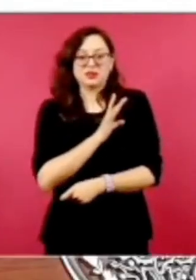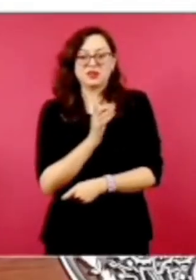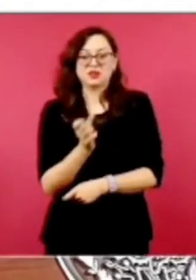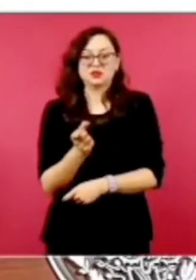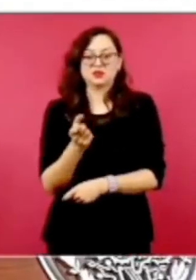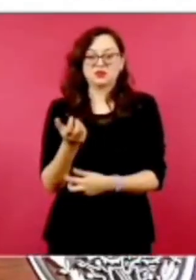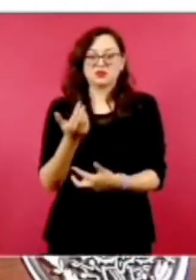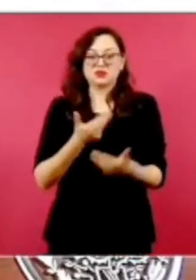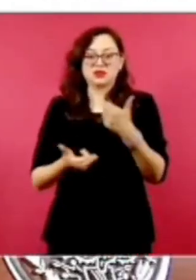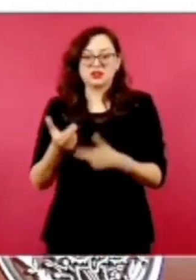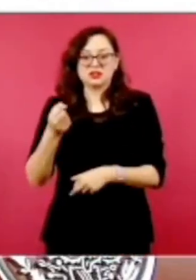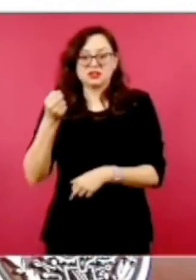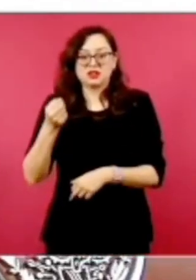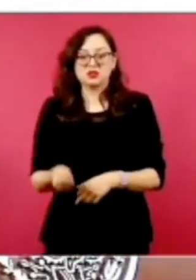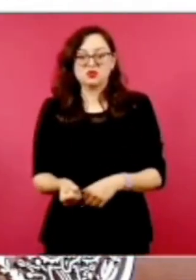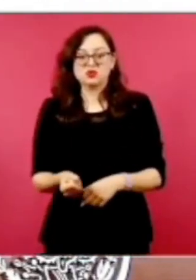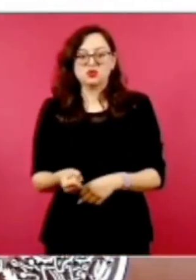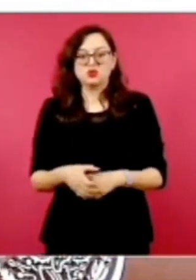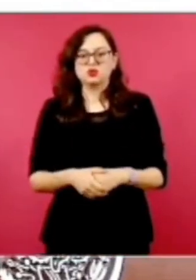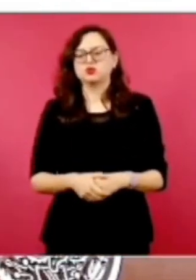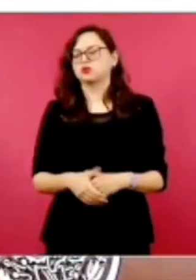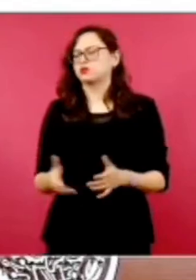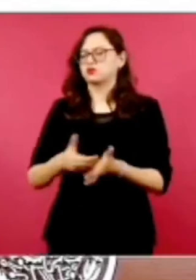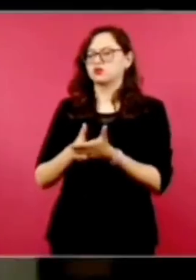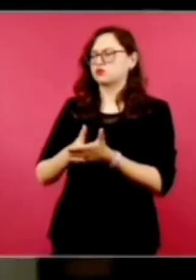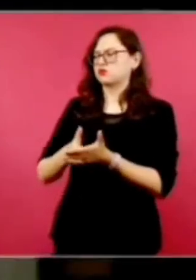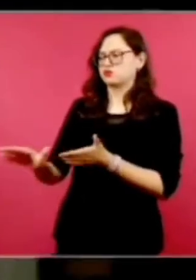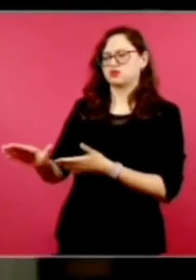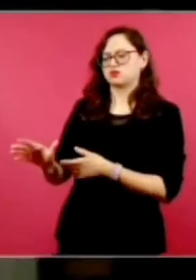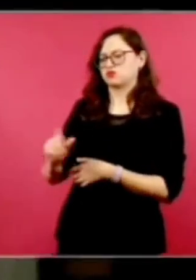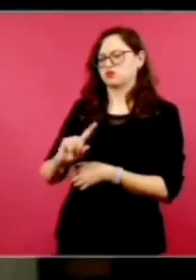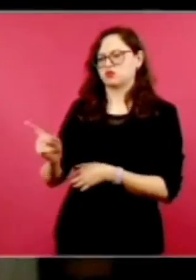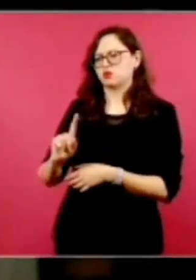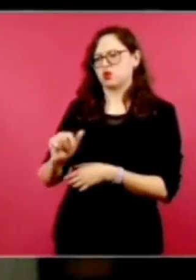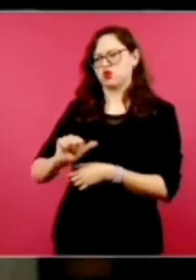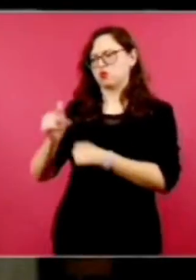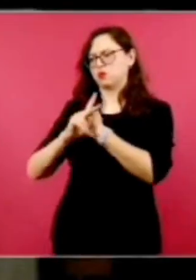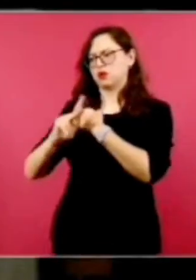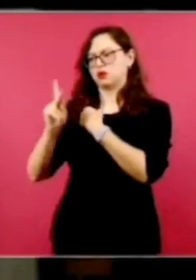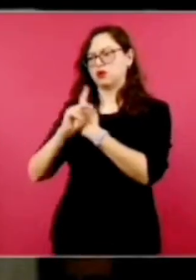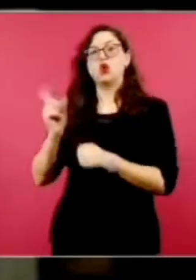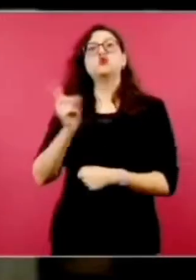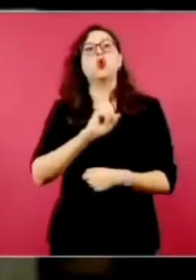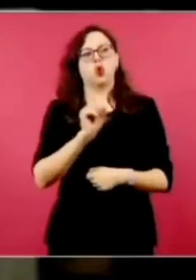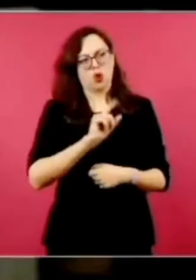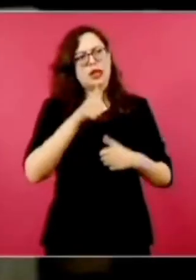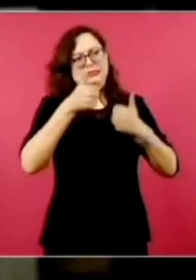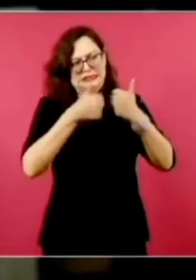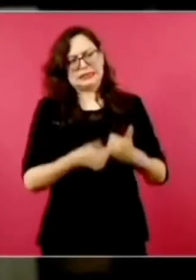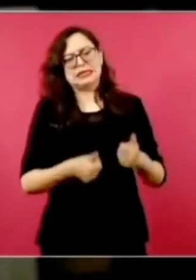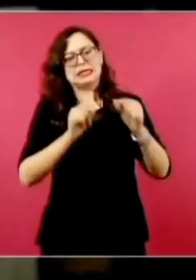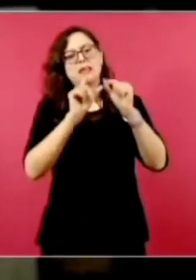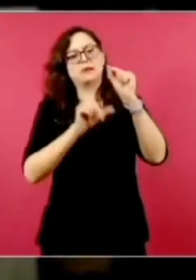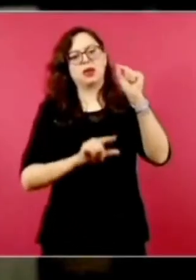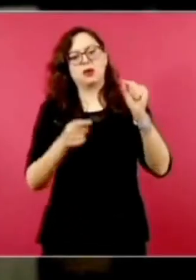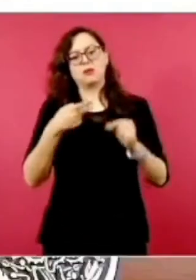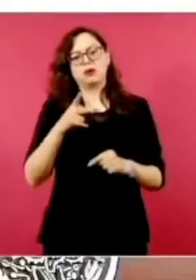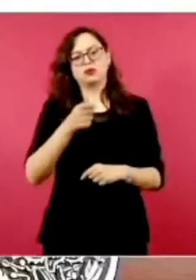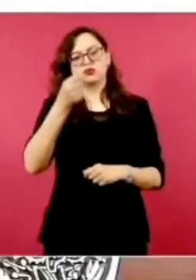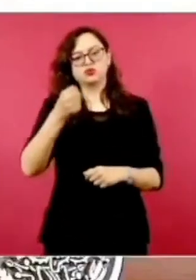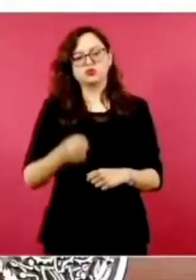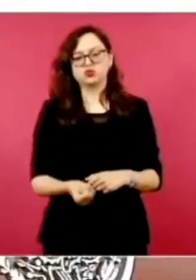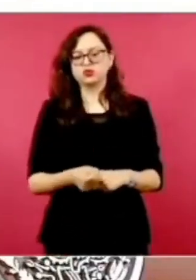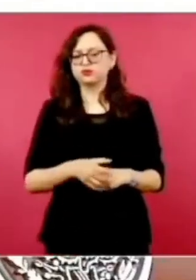No hay deportación. No, que se les regresaba a Tapachula o dentro de México, pero al sur de nuestro país. No